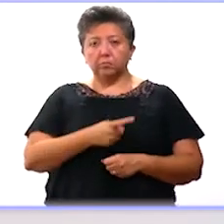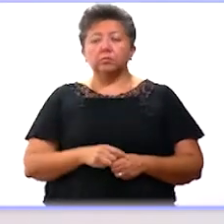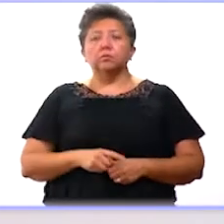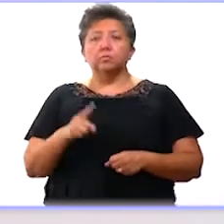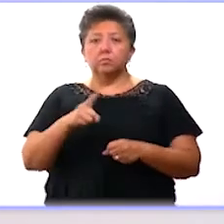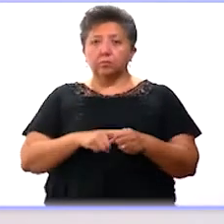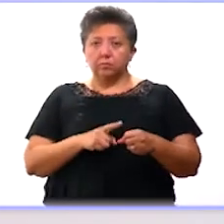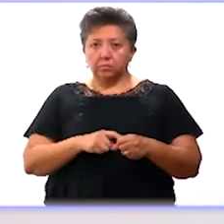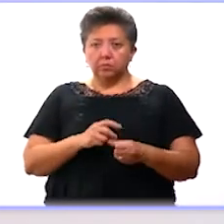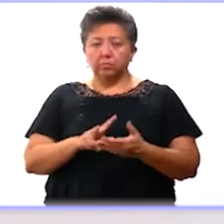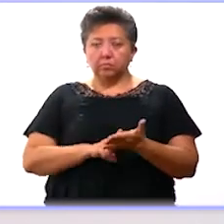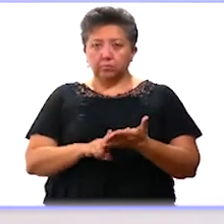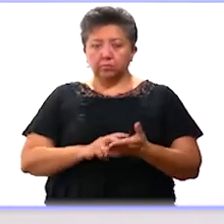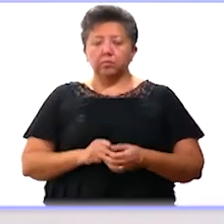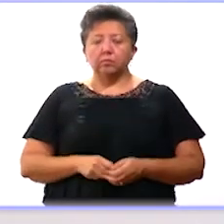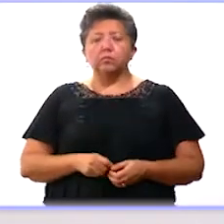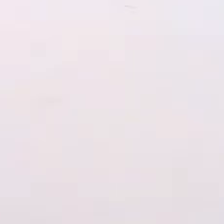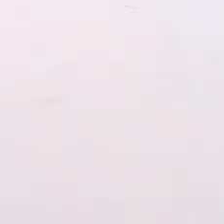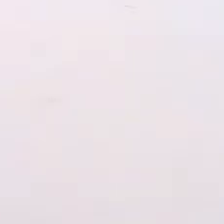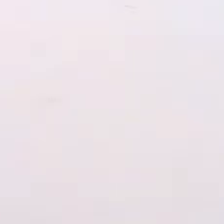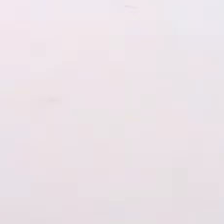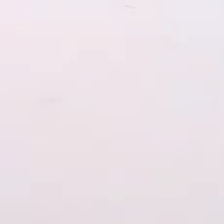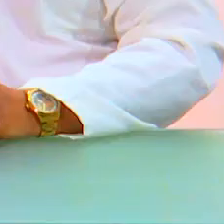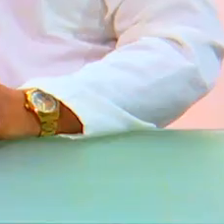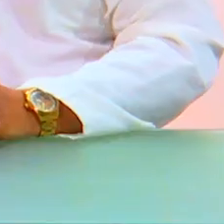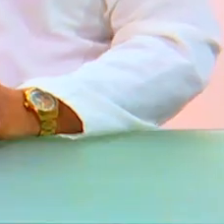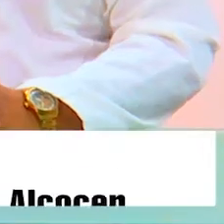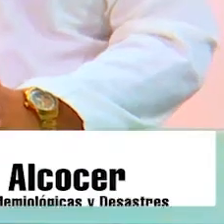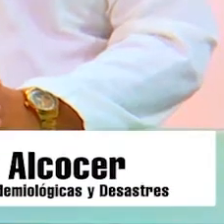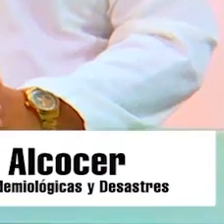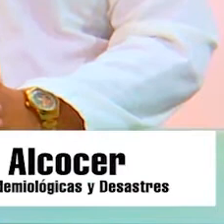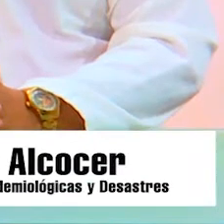de Salud marcan color verde. Hasta aquí el reporte, licenciada.